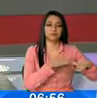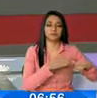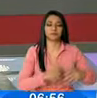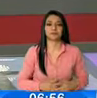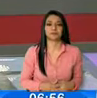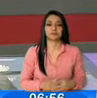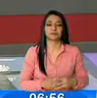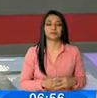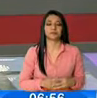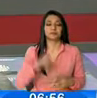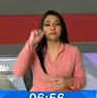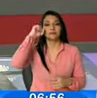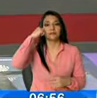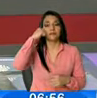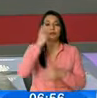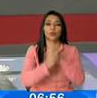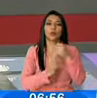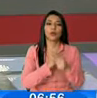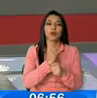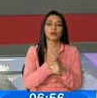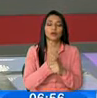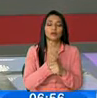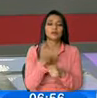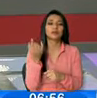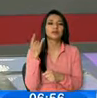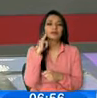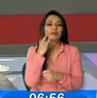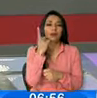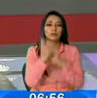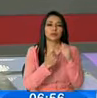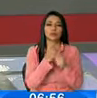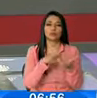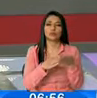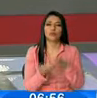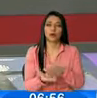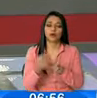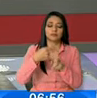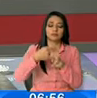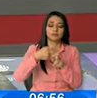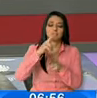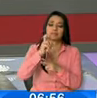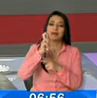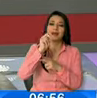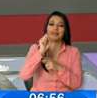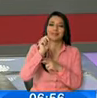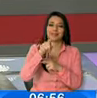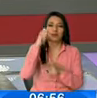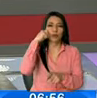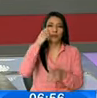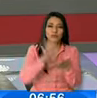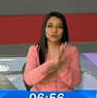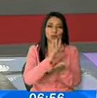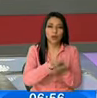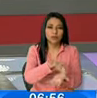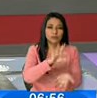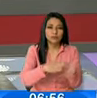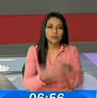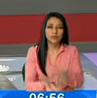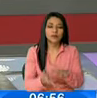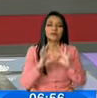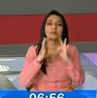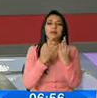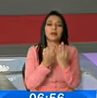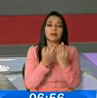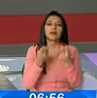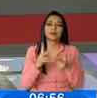Ahora que al conmemorarse un año de la muerte de Valentina, esta niña de 11 años que fue encontrada muerta en el patio de su escuela, familiares y representantes